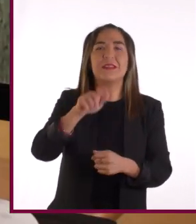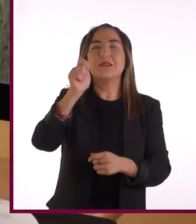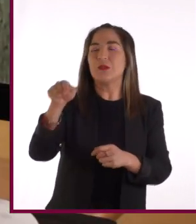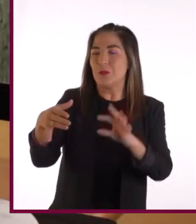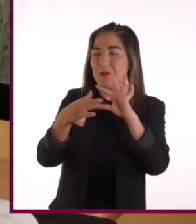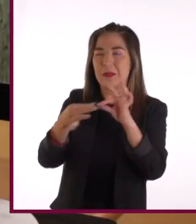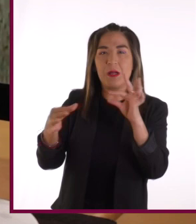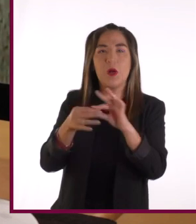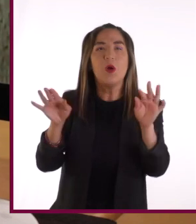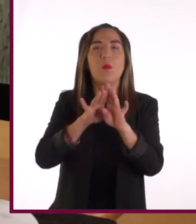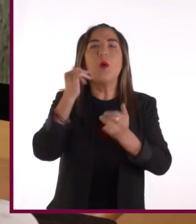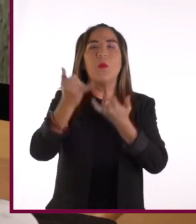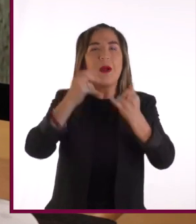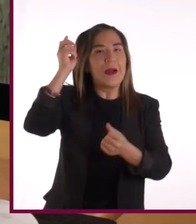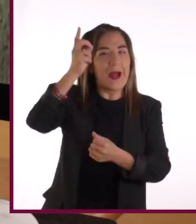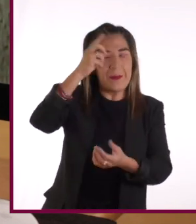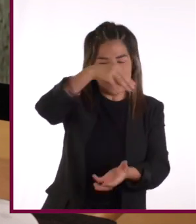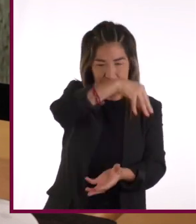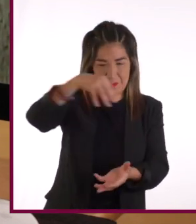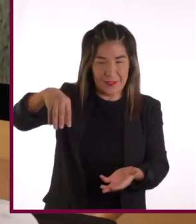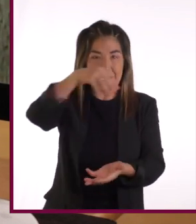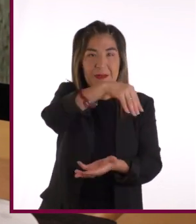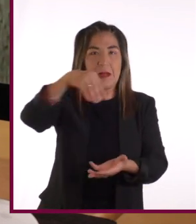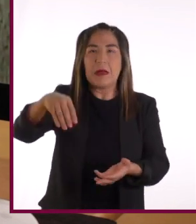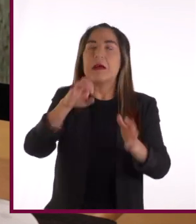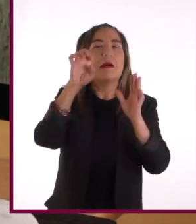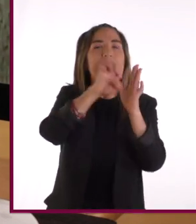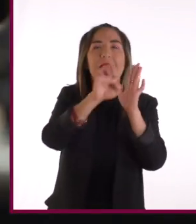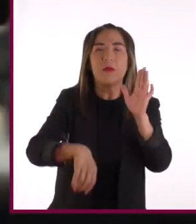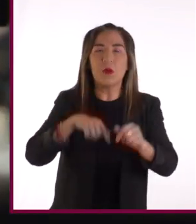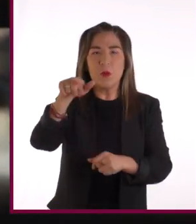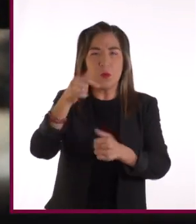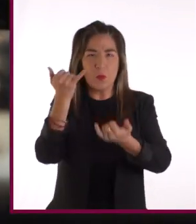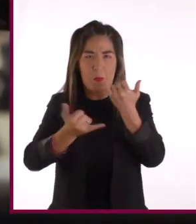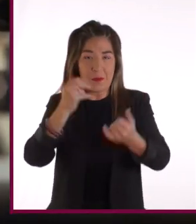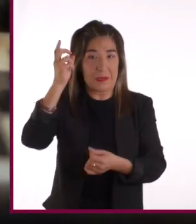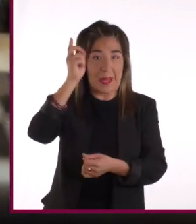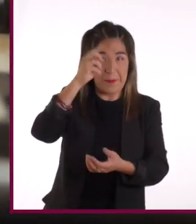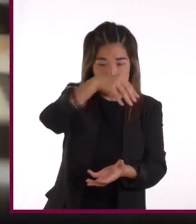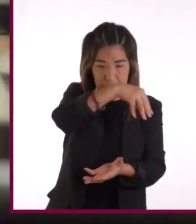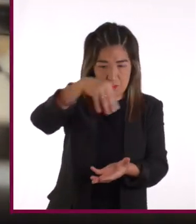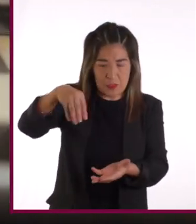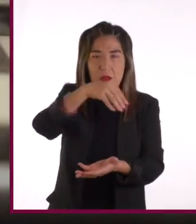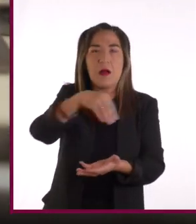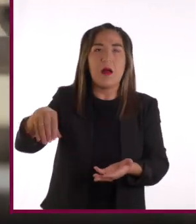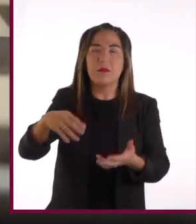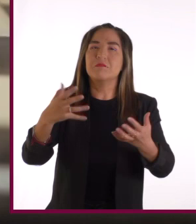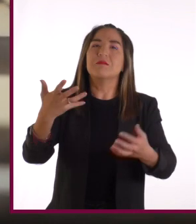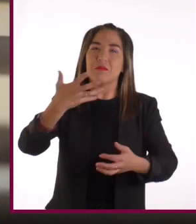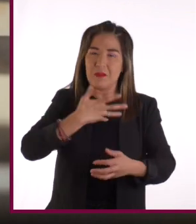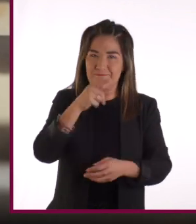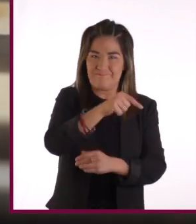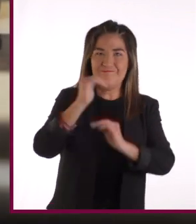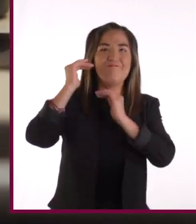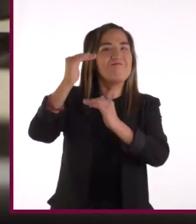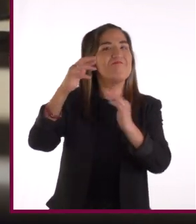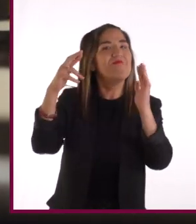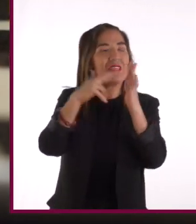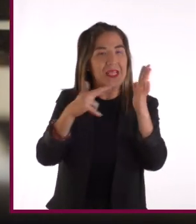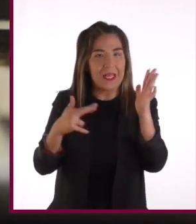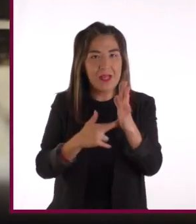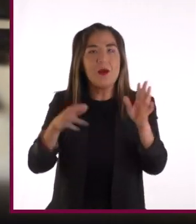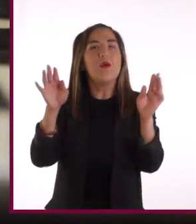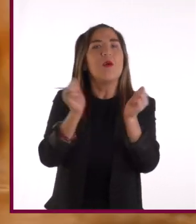Me gusta la analogía de un juego de ajedrez, ¿no? Si pensamos en un juego de ajedrez, tenemos ciertas reglas